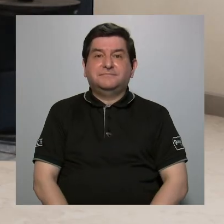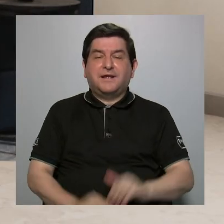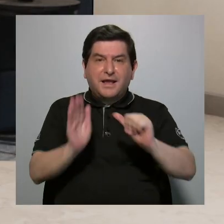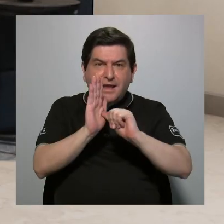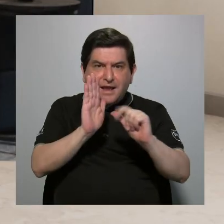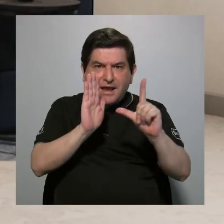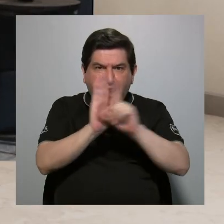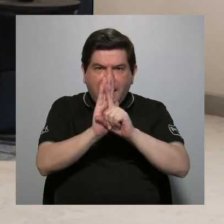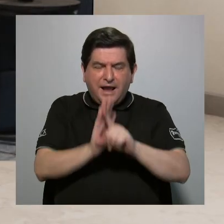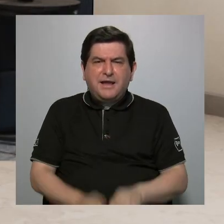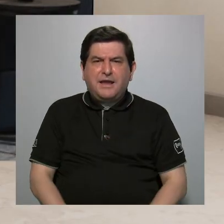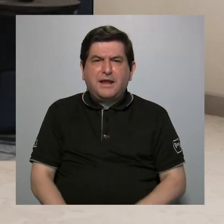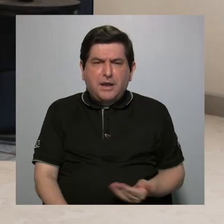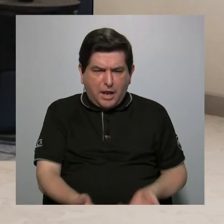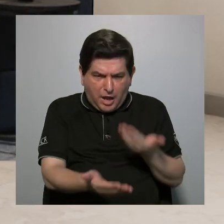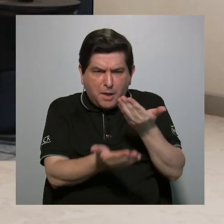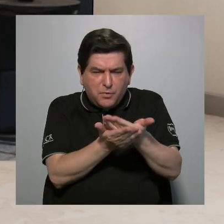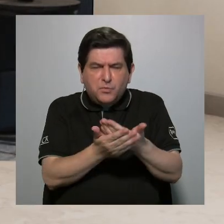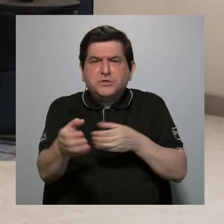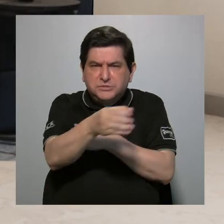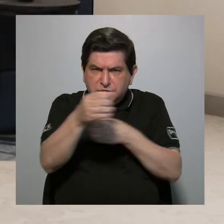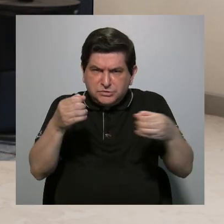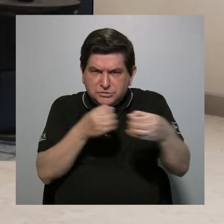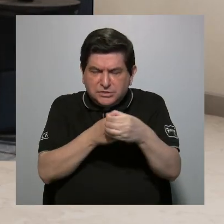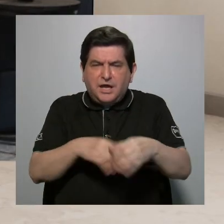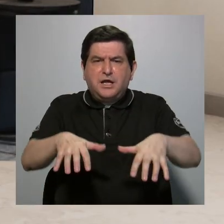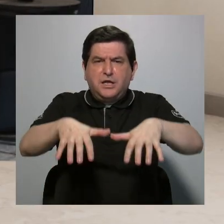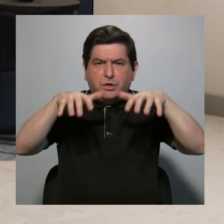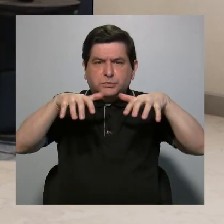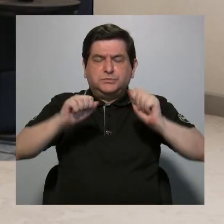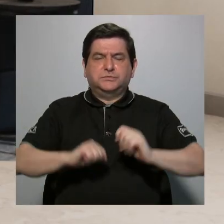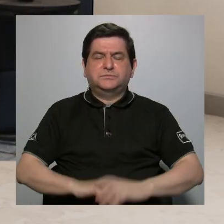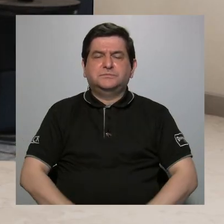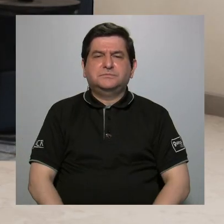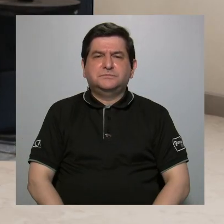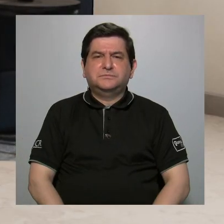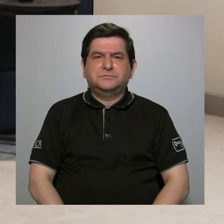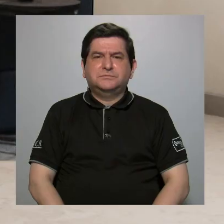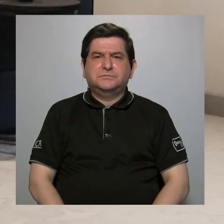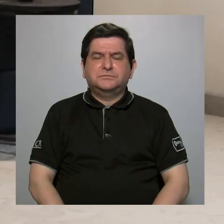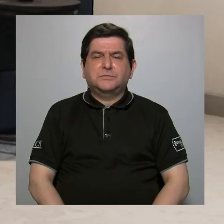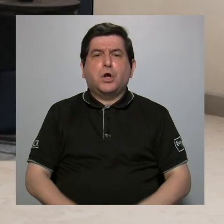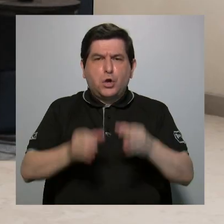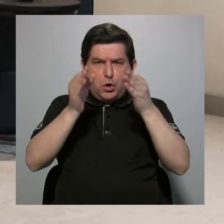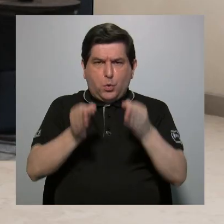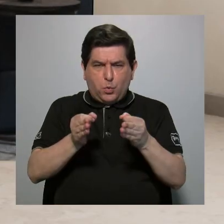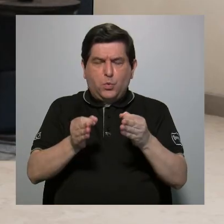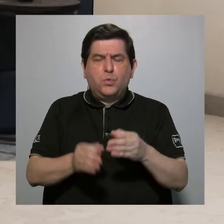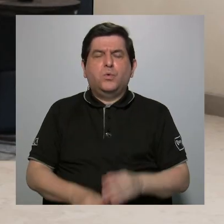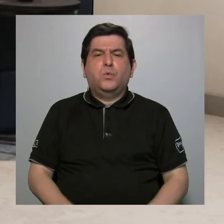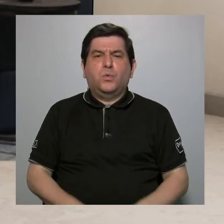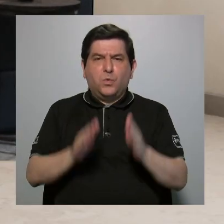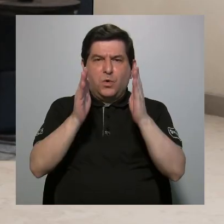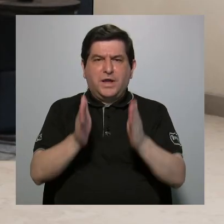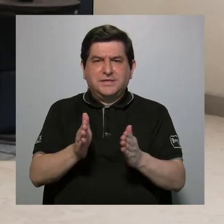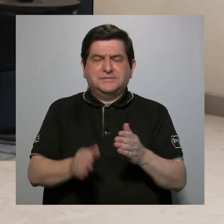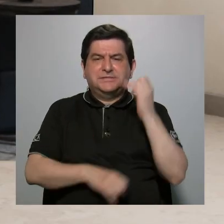Asamblea Legislativa sacó un concurso para sus oficinas y un auditorio, con un jurado extranjero también, y yo lo